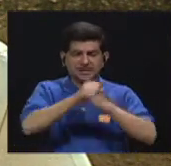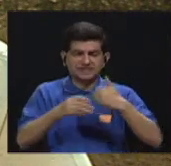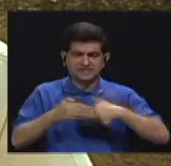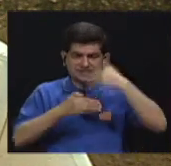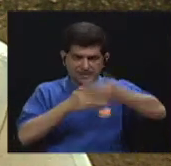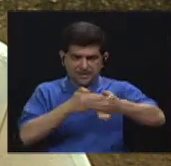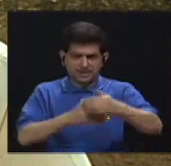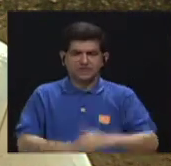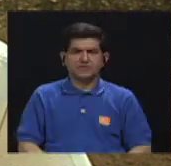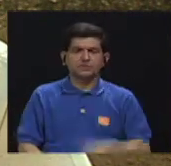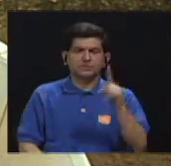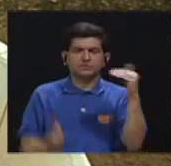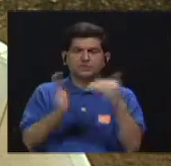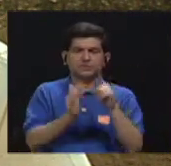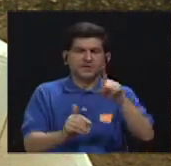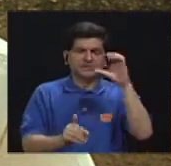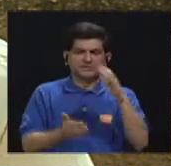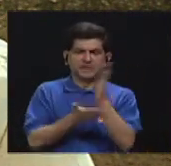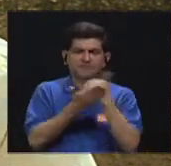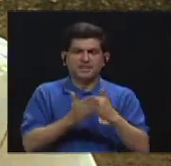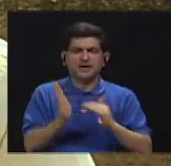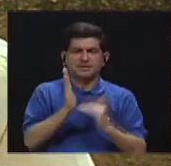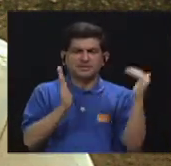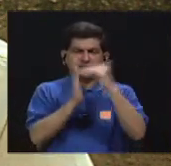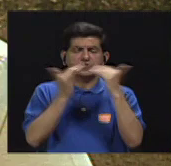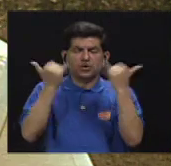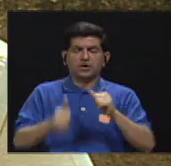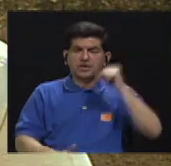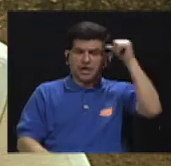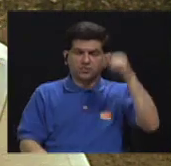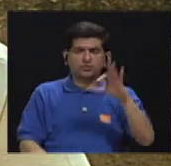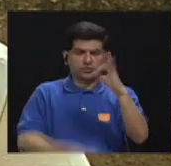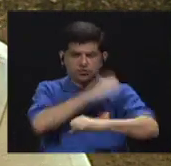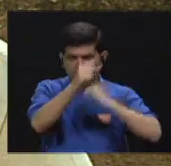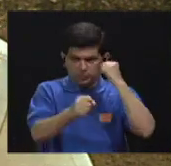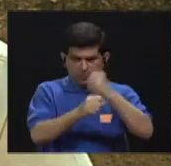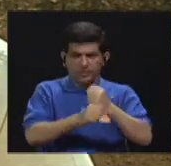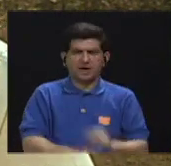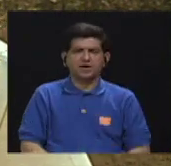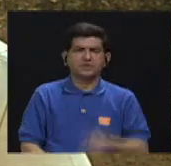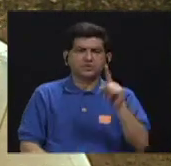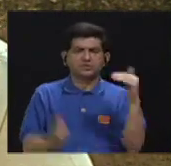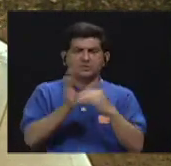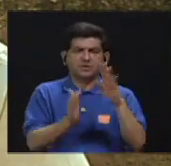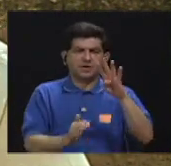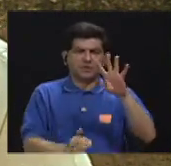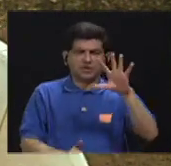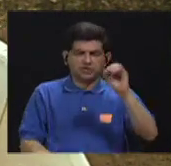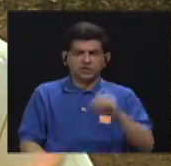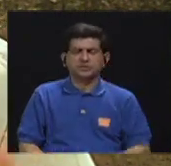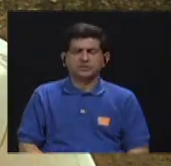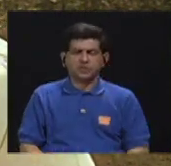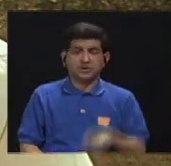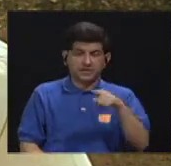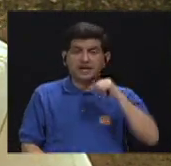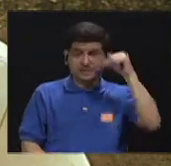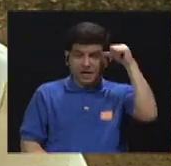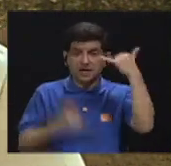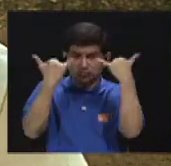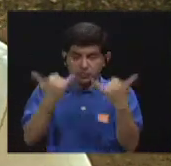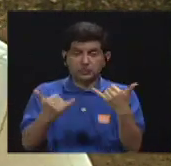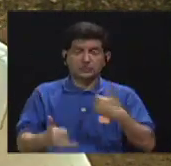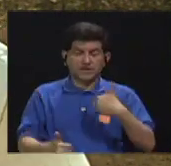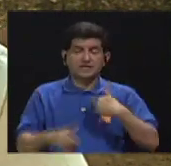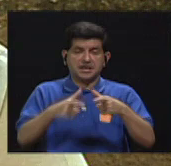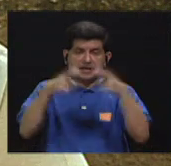adelante 1100 partes por millón y ya los un poco más grandes de 9 años en adelante de 1450, que son las de adultos, que es la cantidad